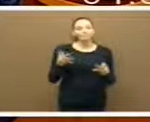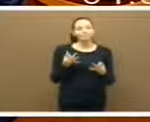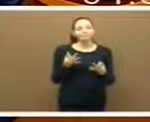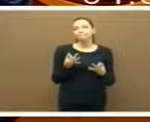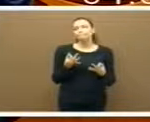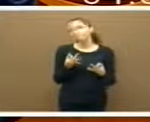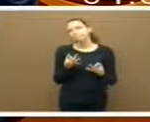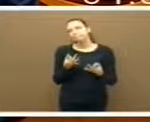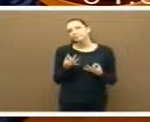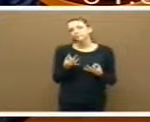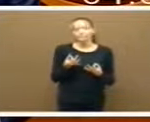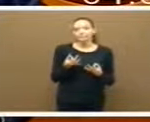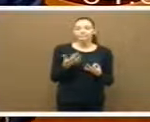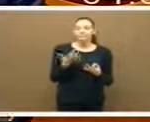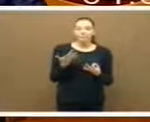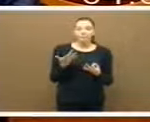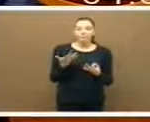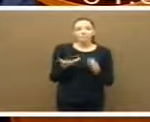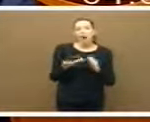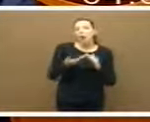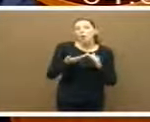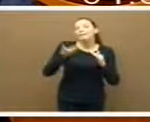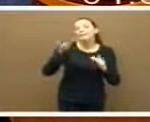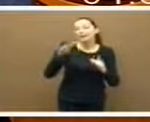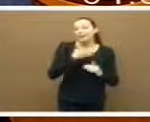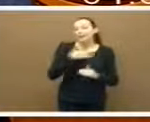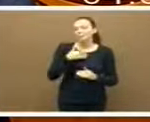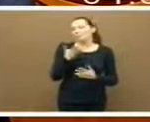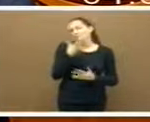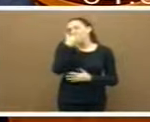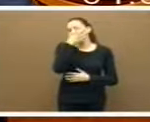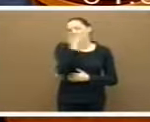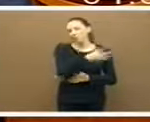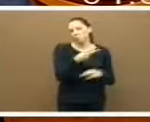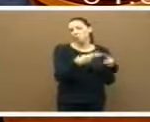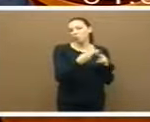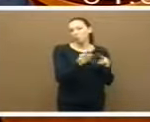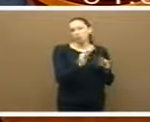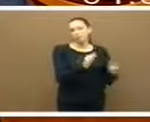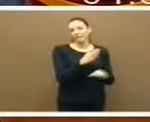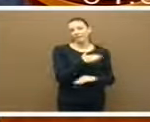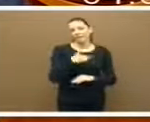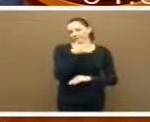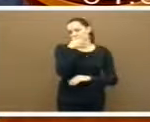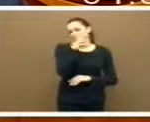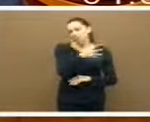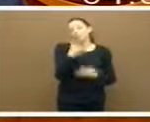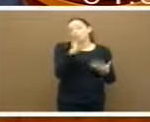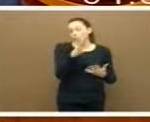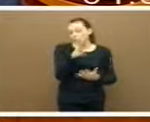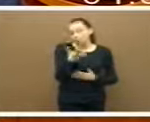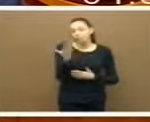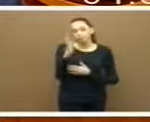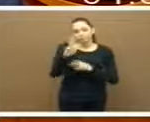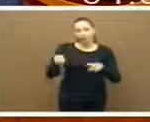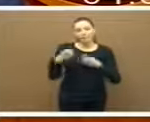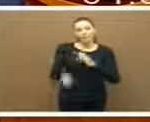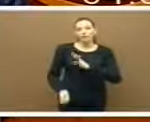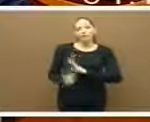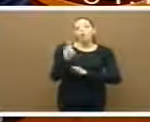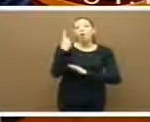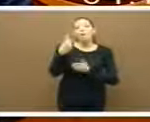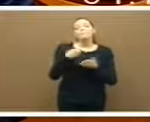manera simbólica, más bien queremos denunciar esas políticas, pues con una enmienda de 1,900,000